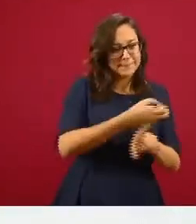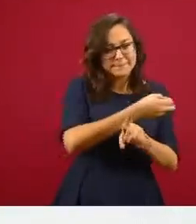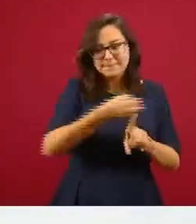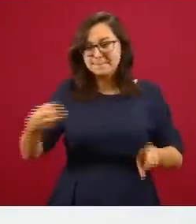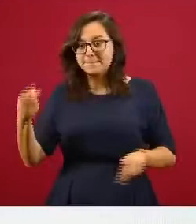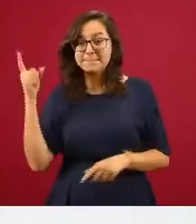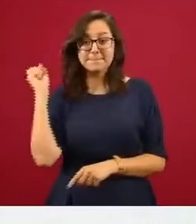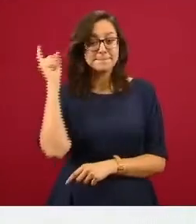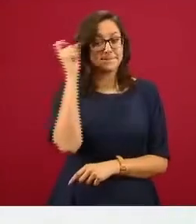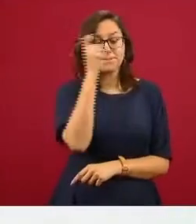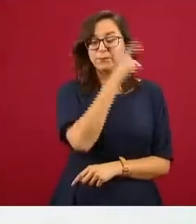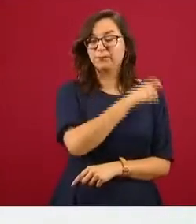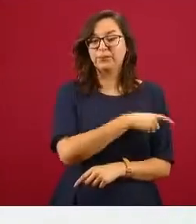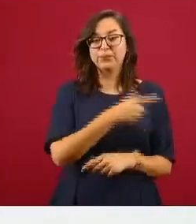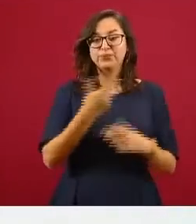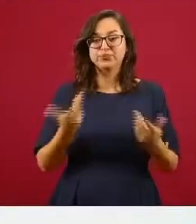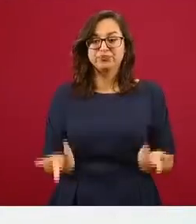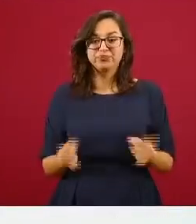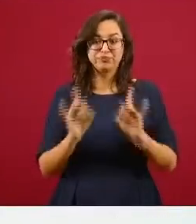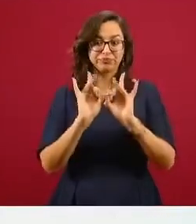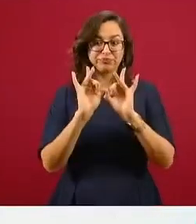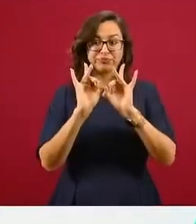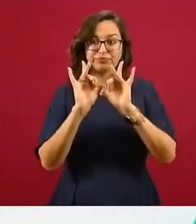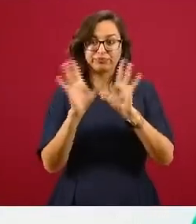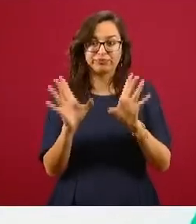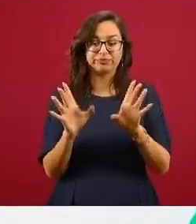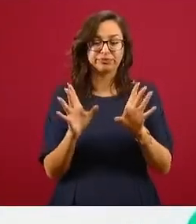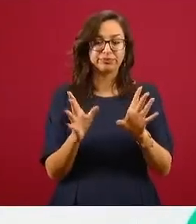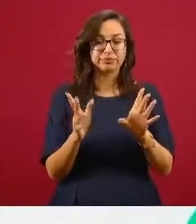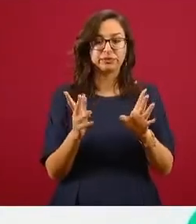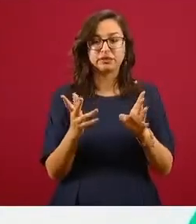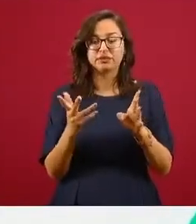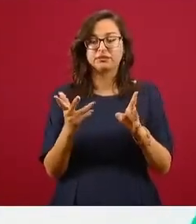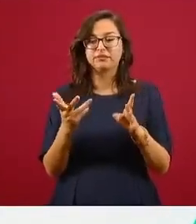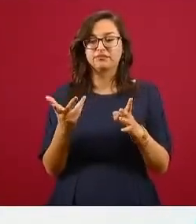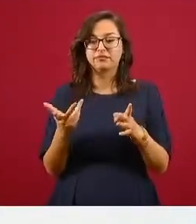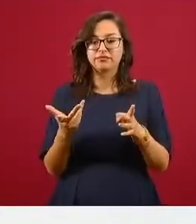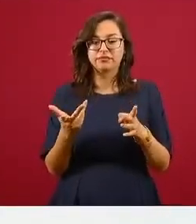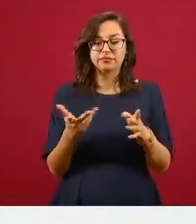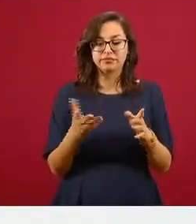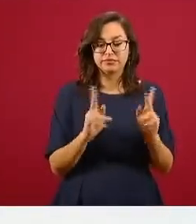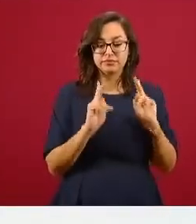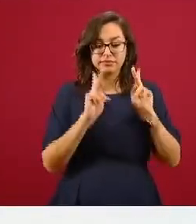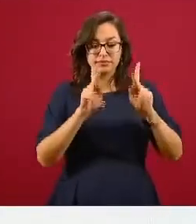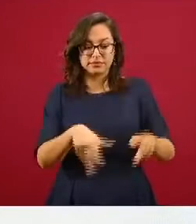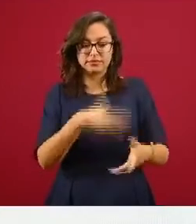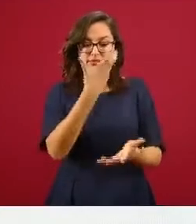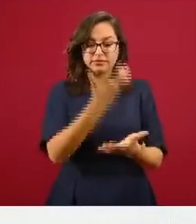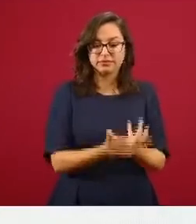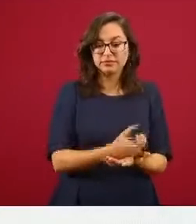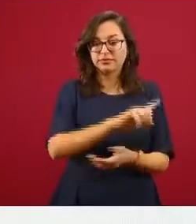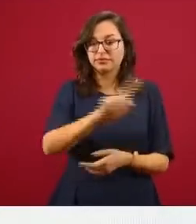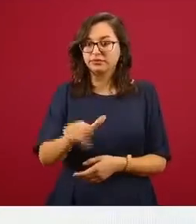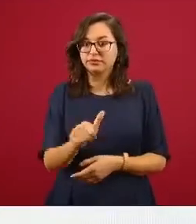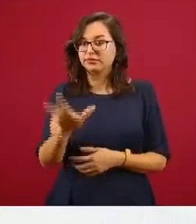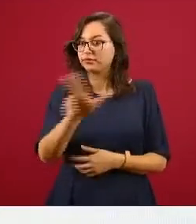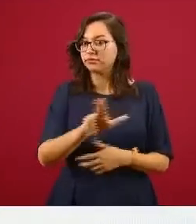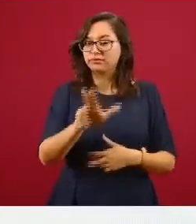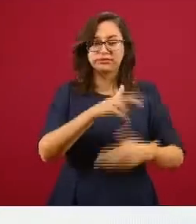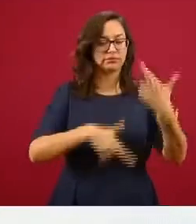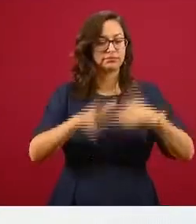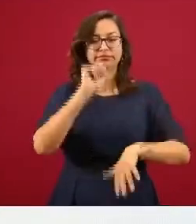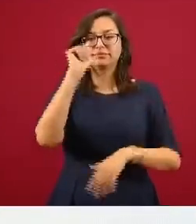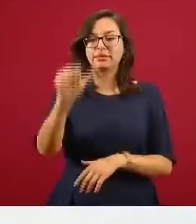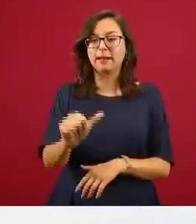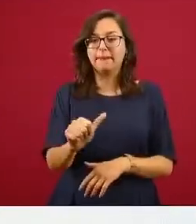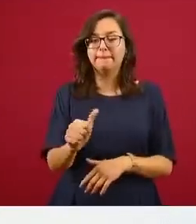logística que aparecieran inmediatamente después de ese sábado, pasando por un festivo, y que el martes ya no regresaran.